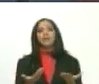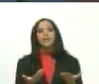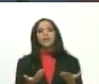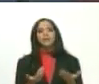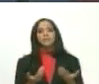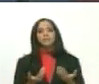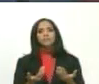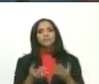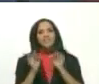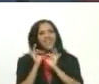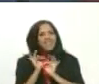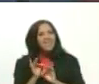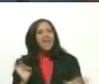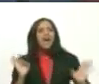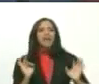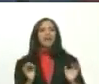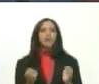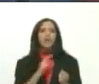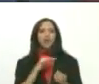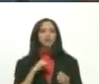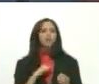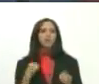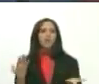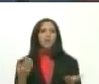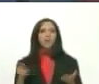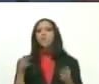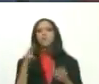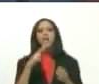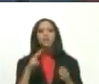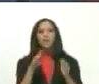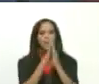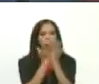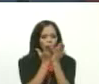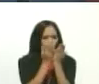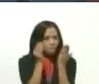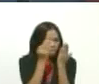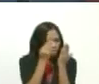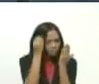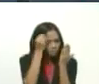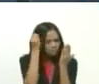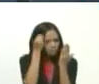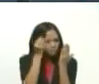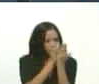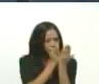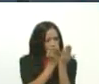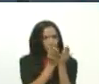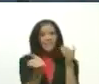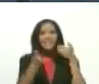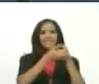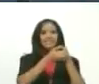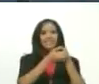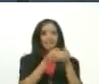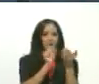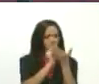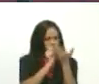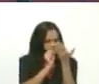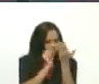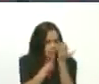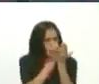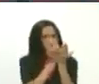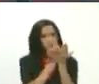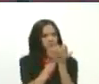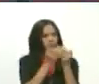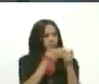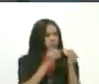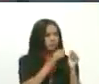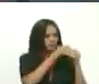dejar de ser lo que siempre fuimos, un ratón de biblioteca, encerrado, escribiendo, para comunicarnos cada día